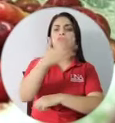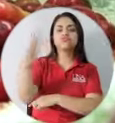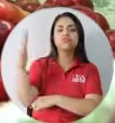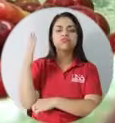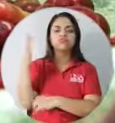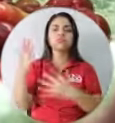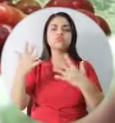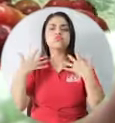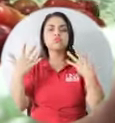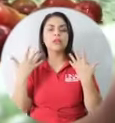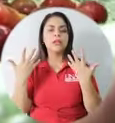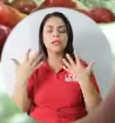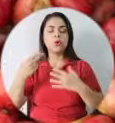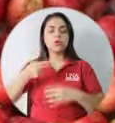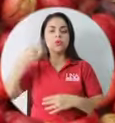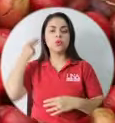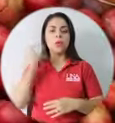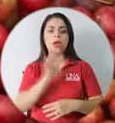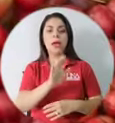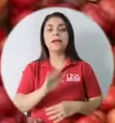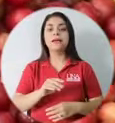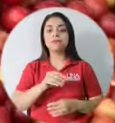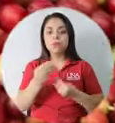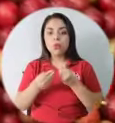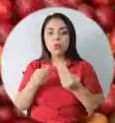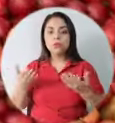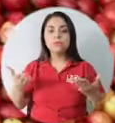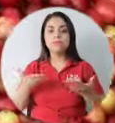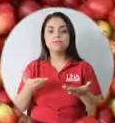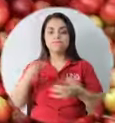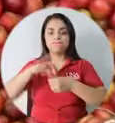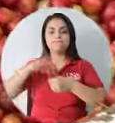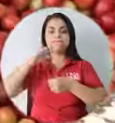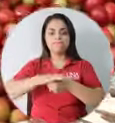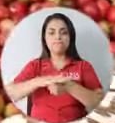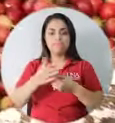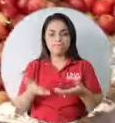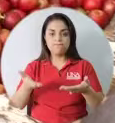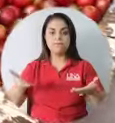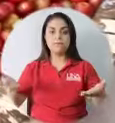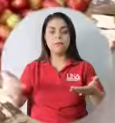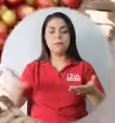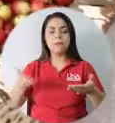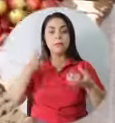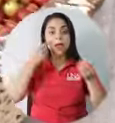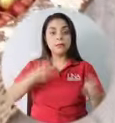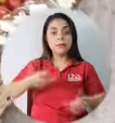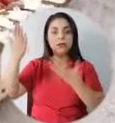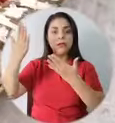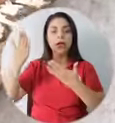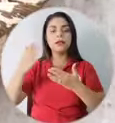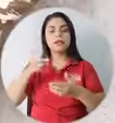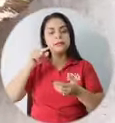razones históricas se han especializado en producir bienes agrícolas para la exportación, el énfasis ha sido el